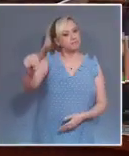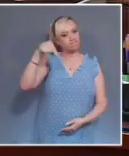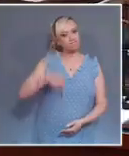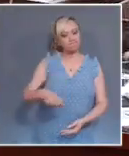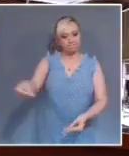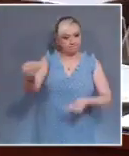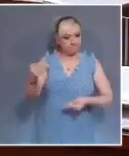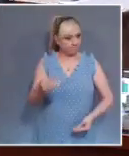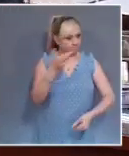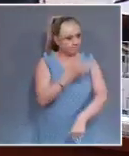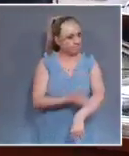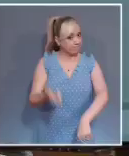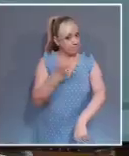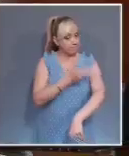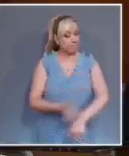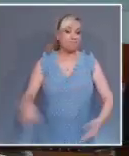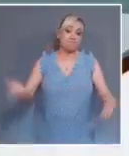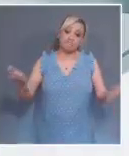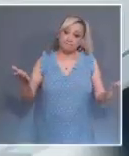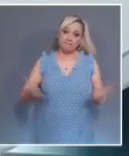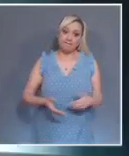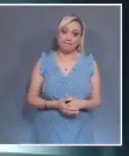Federación, Laura Murillo.